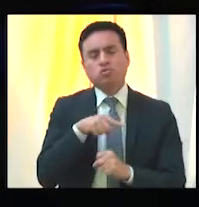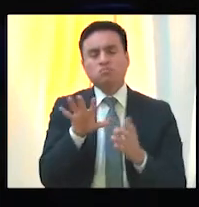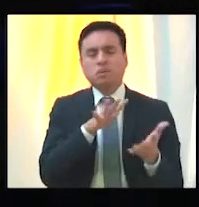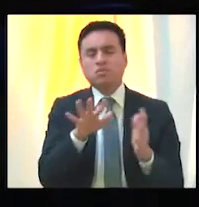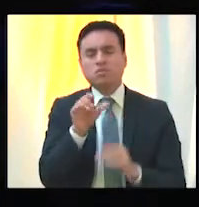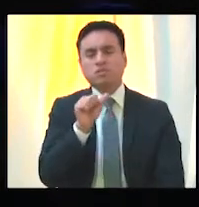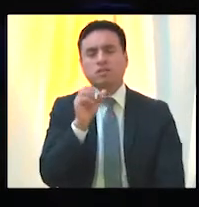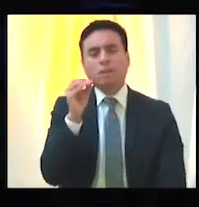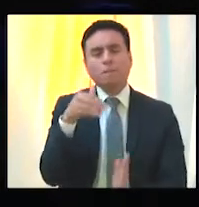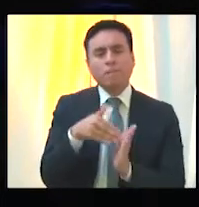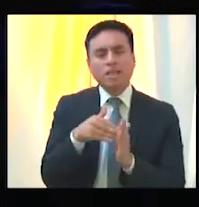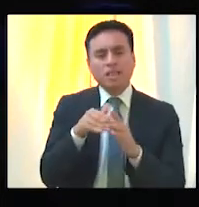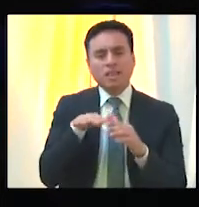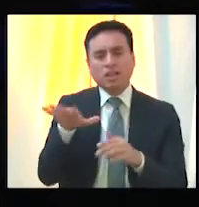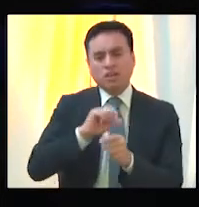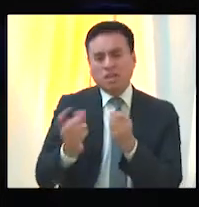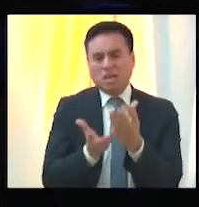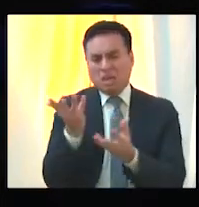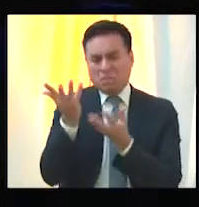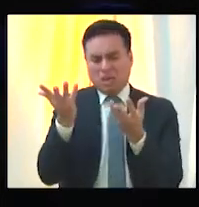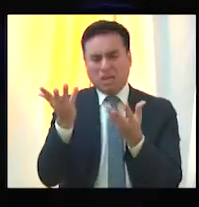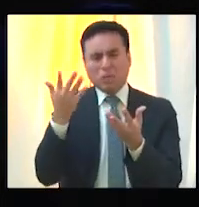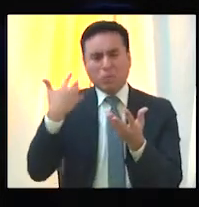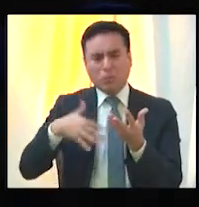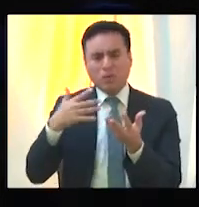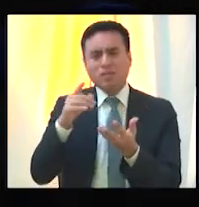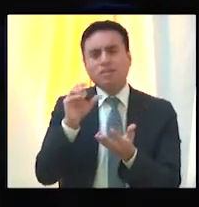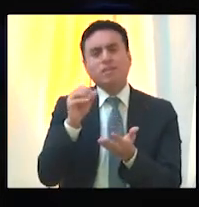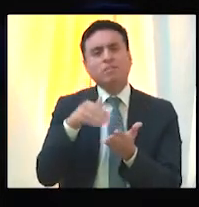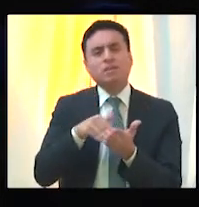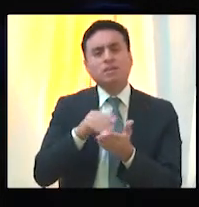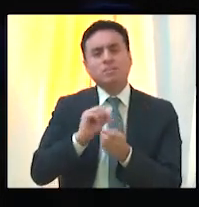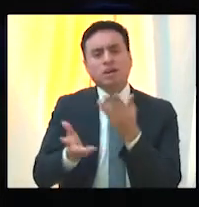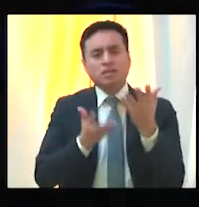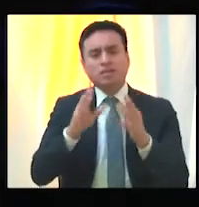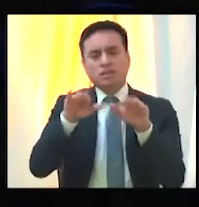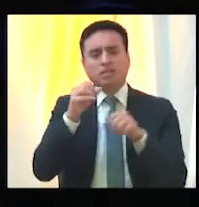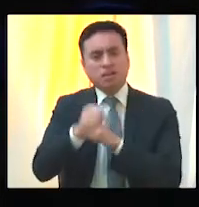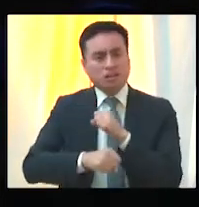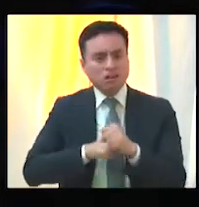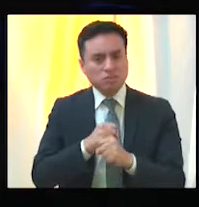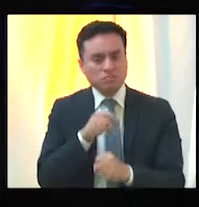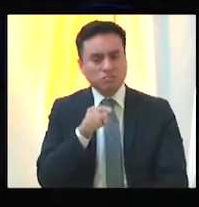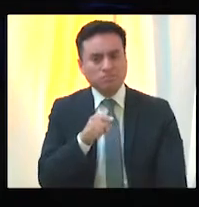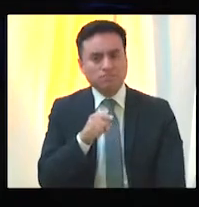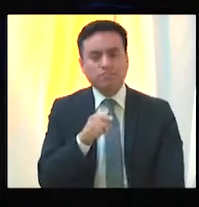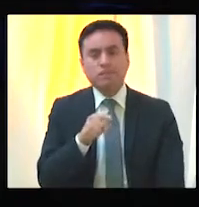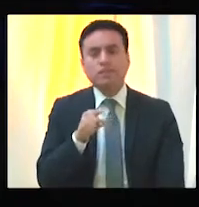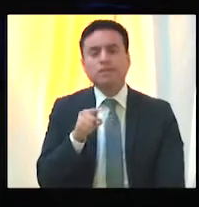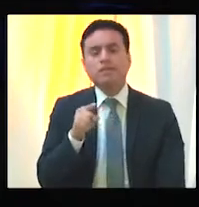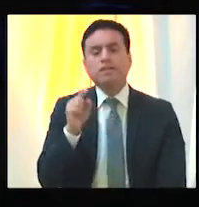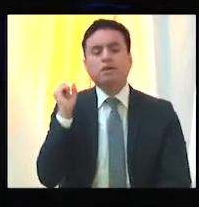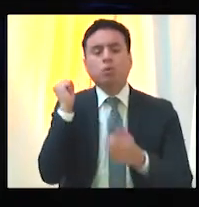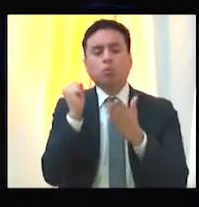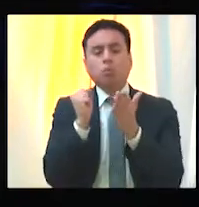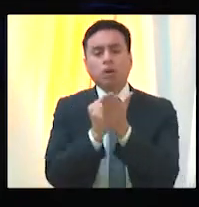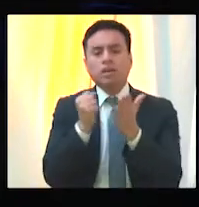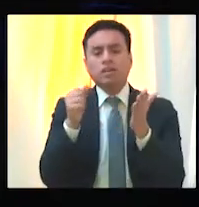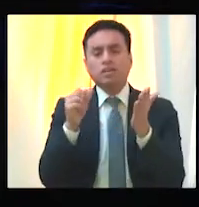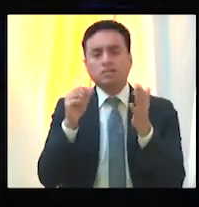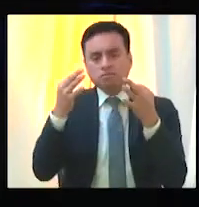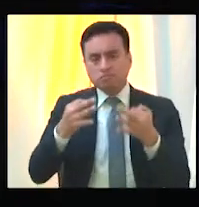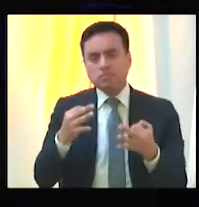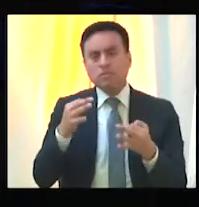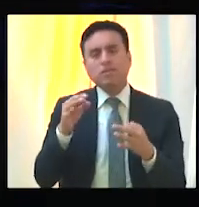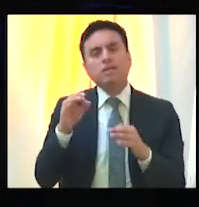orden de 60.000 hectáreas quemadas por año a 600.000 hectáreas quemadas ese año. El signo, la huella digital del cambio